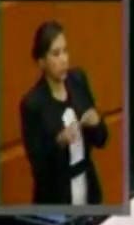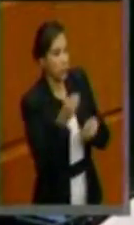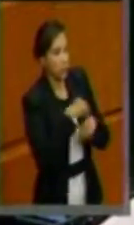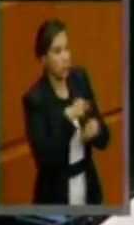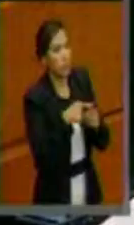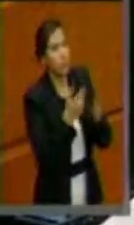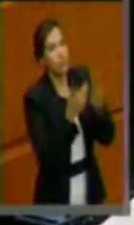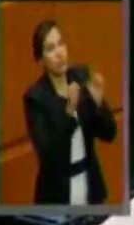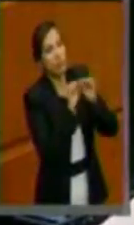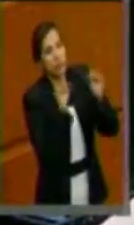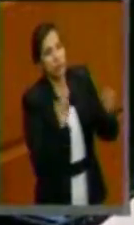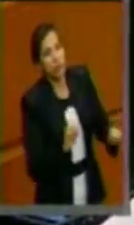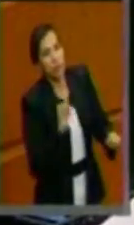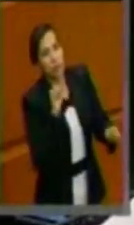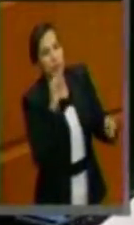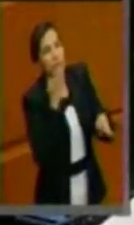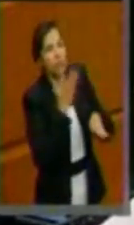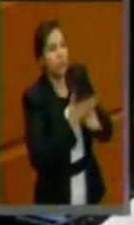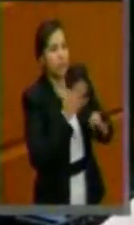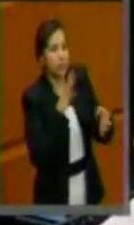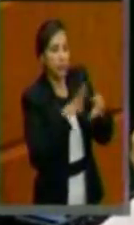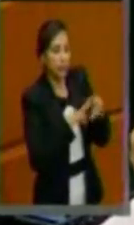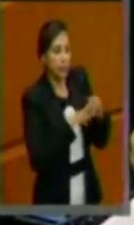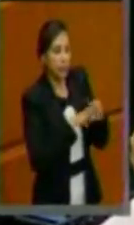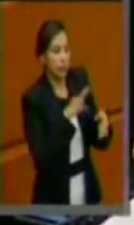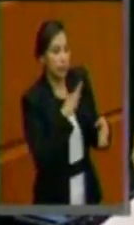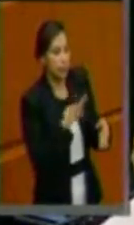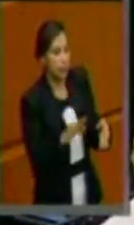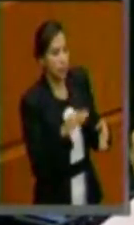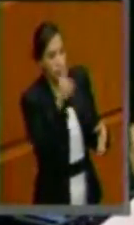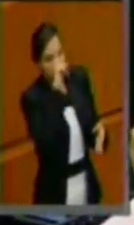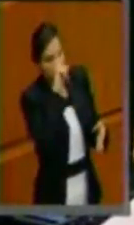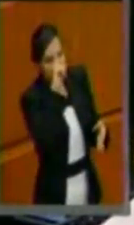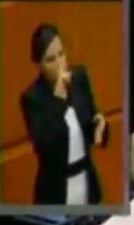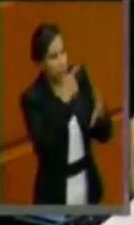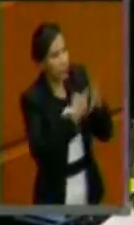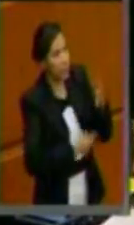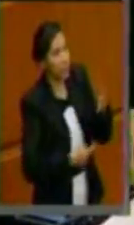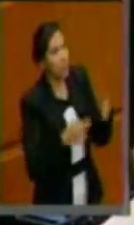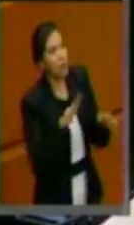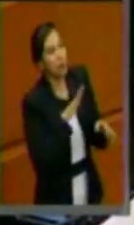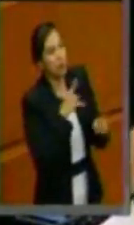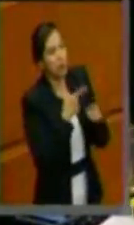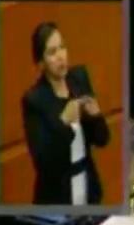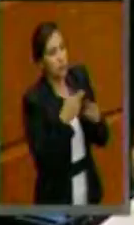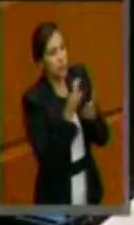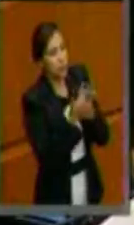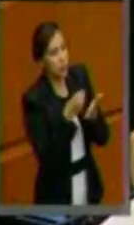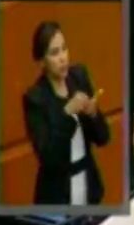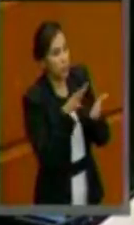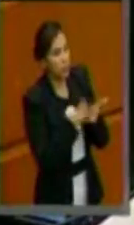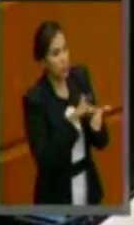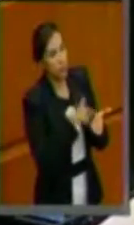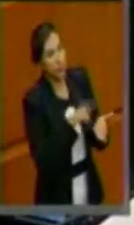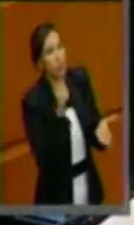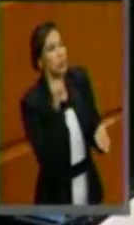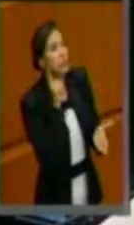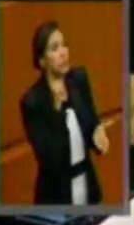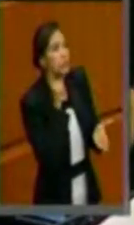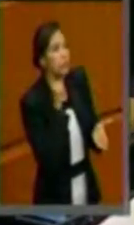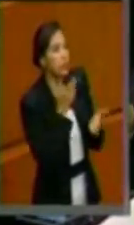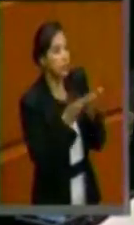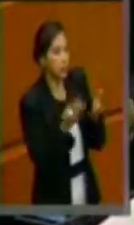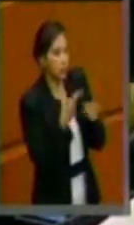este sistema de justicia penal, que nos pueda orientar en estas pendientes legislativas que aquí han